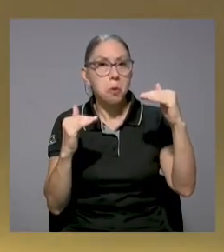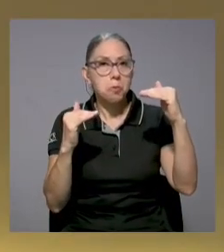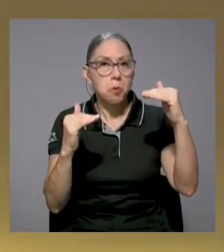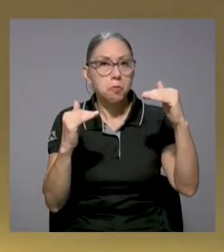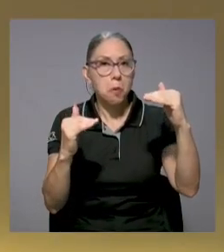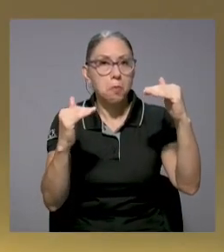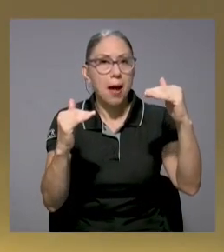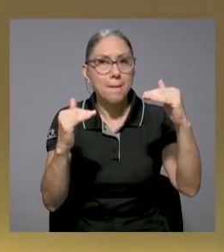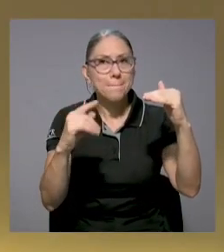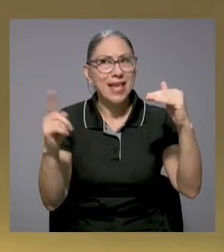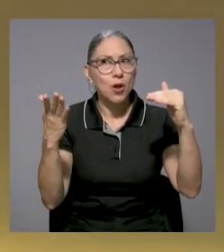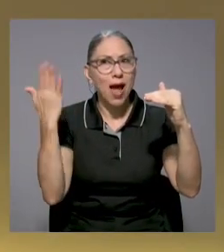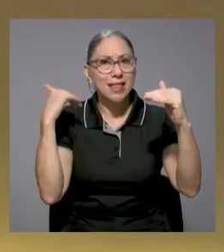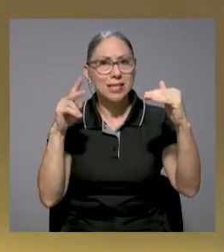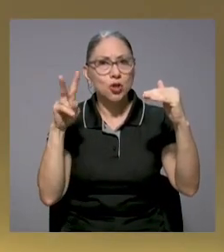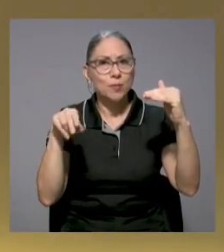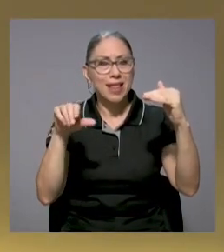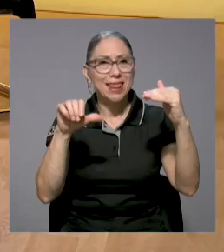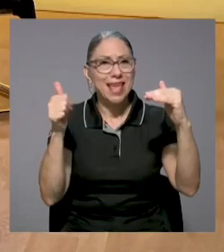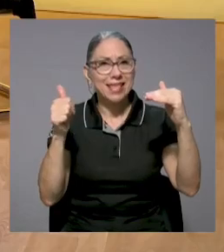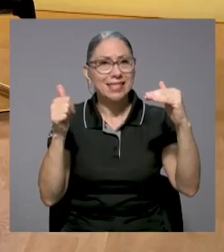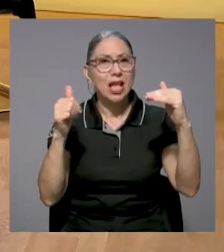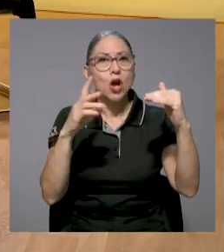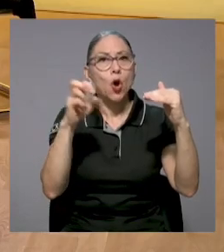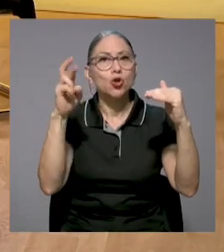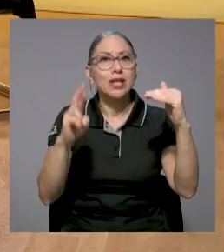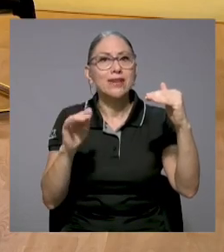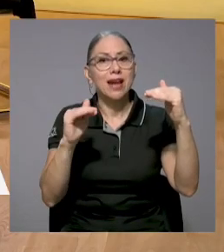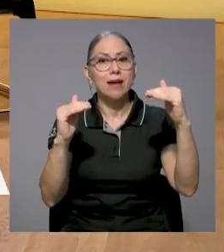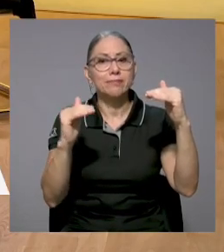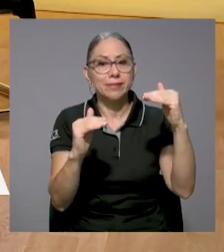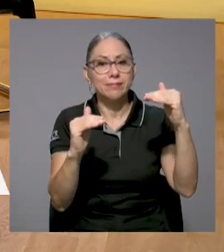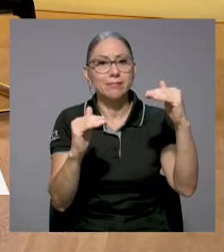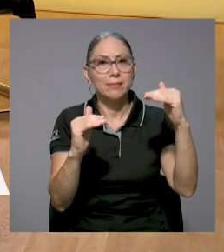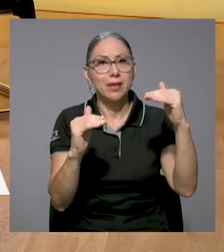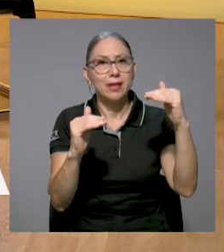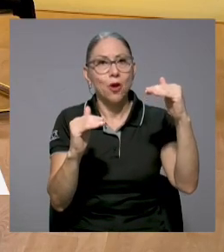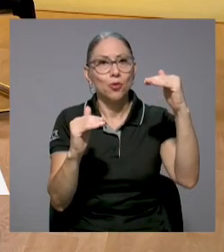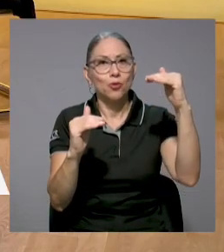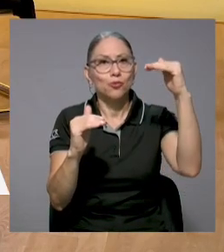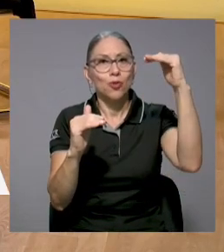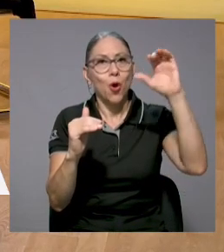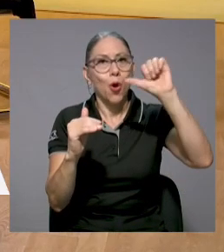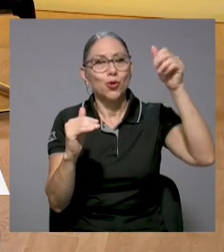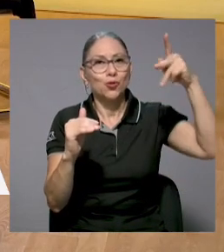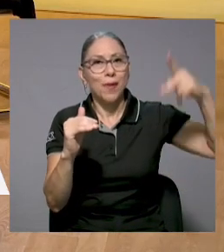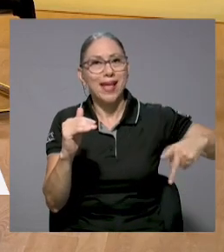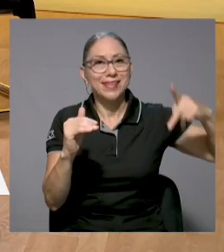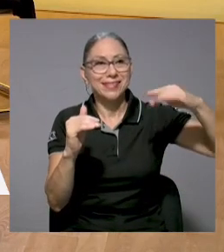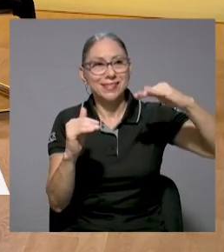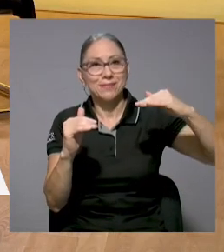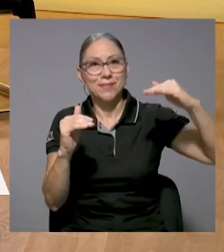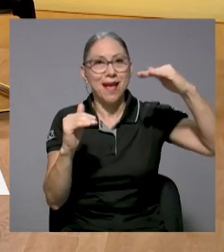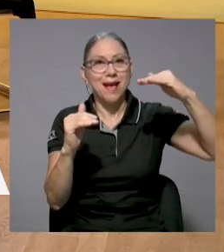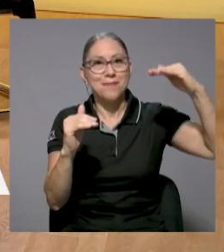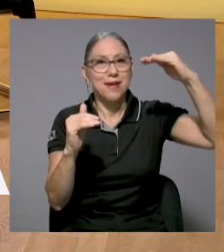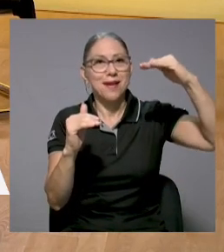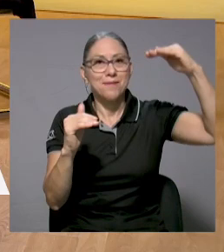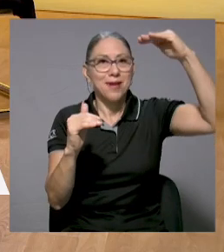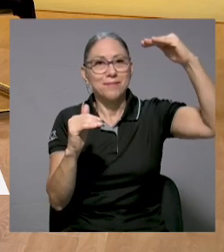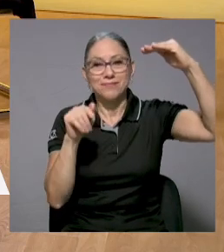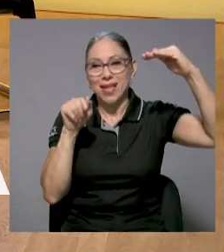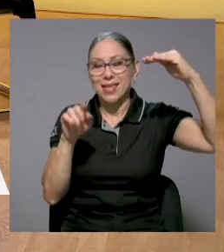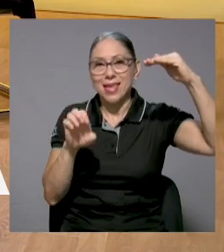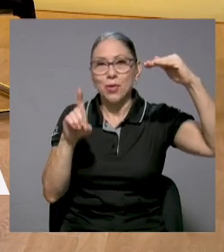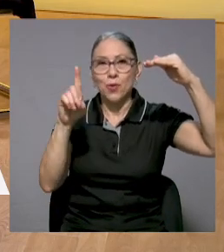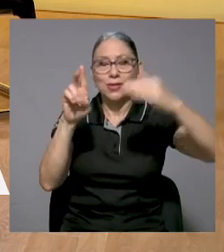año 2010, Costa Rica estanca su progreso en logro en educación terciaria, y el resto de los países continúan con su tendencia anterior, y